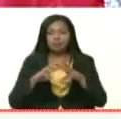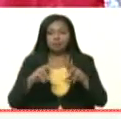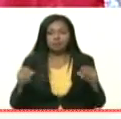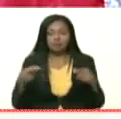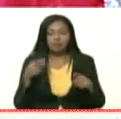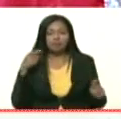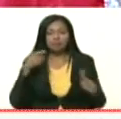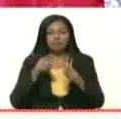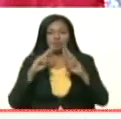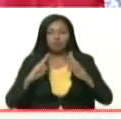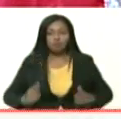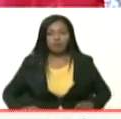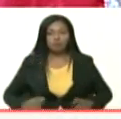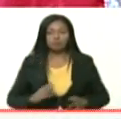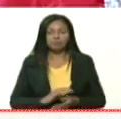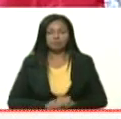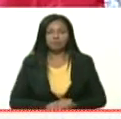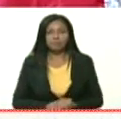destino humano.